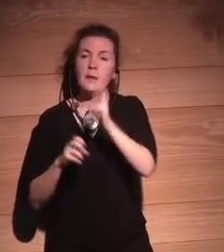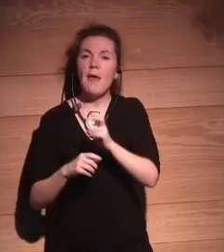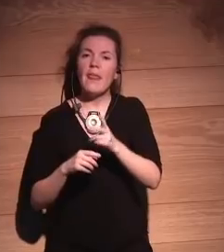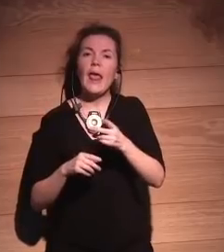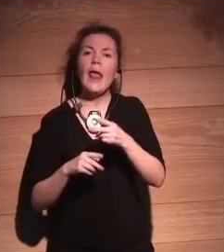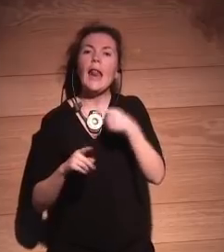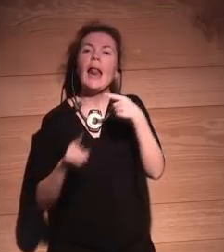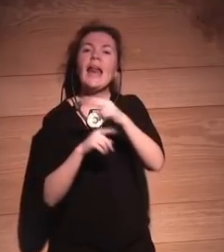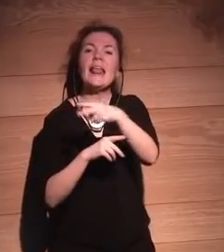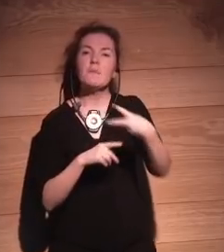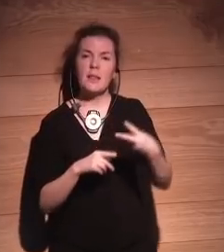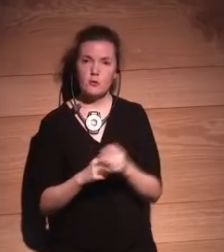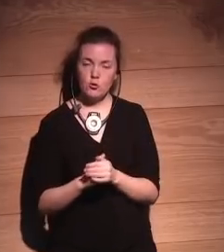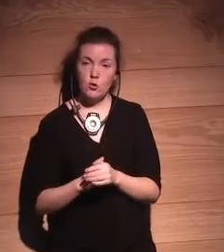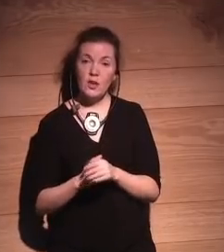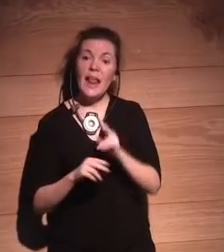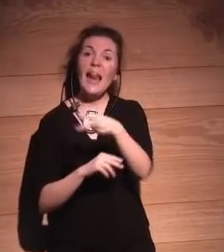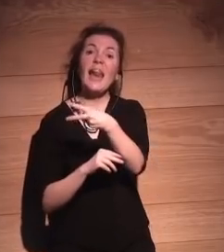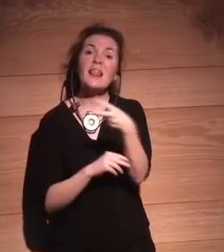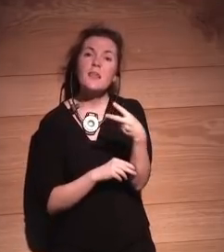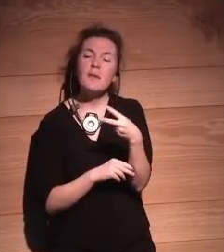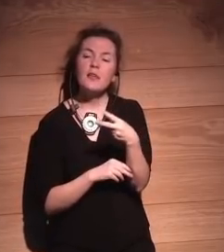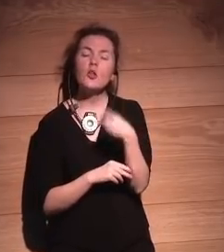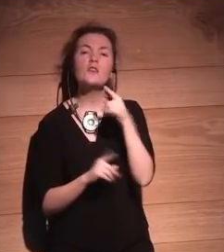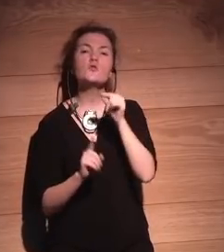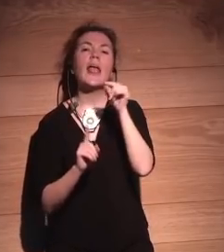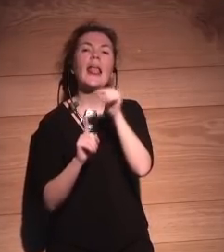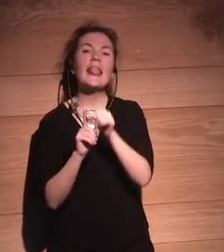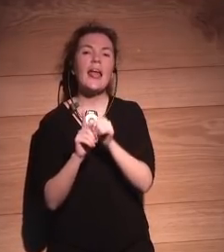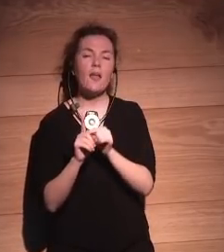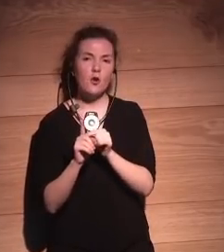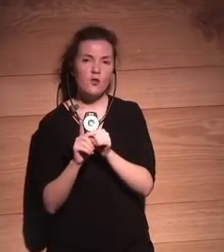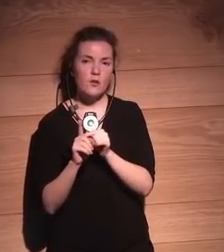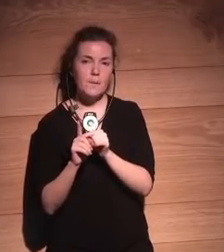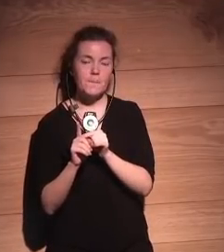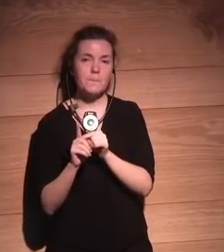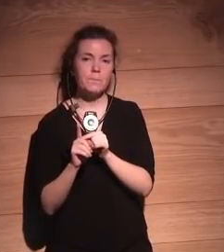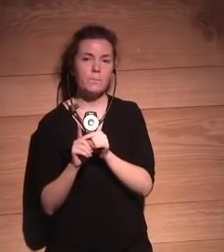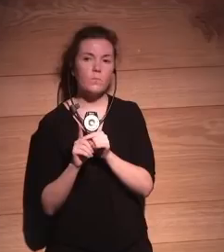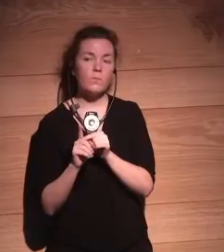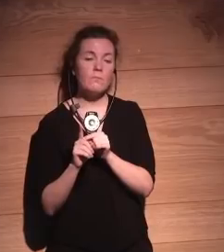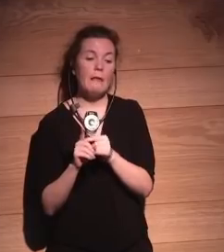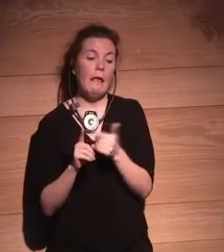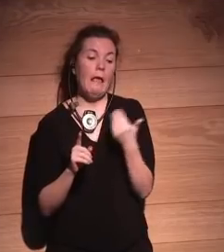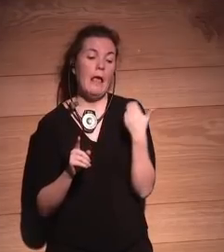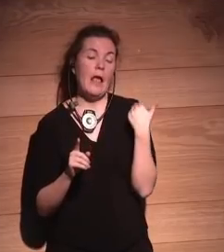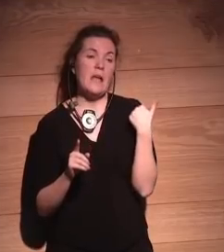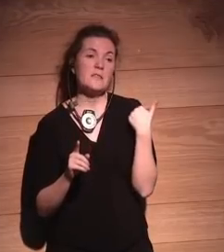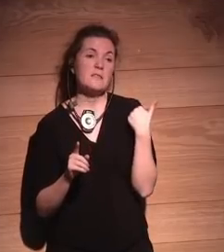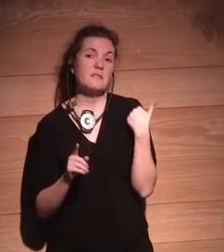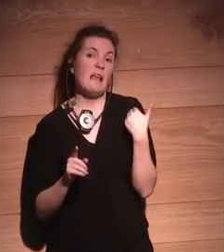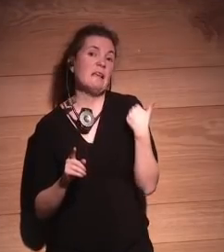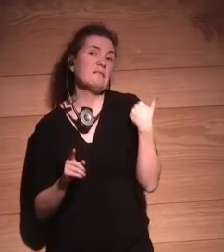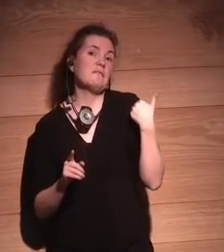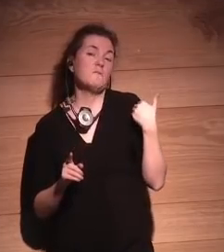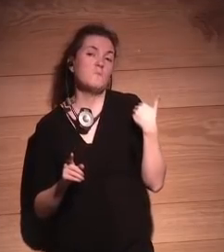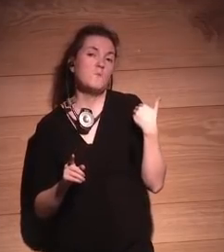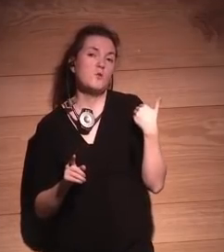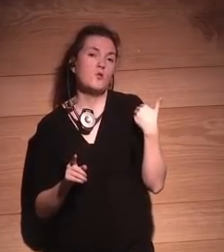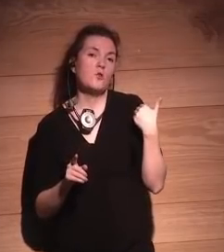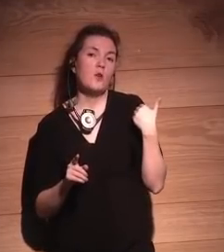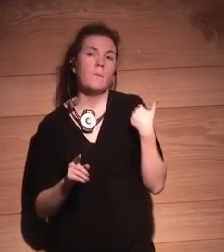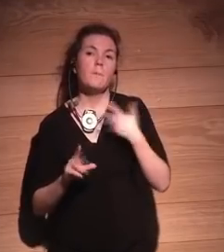rendimiento. El tema del rendimiento es un indicador que no diría que hasta antes de ayer,